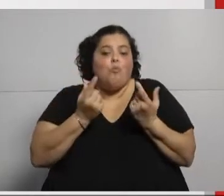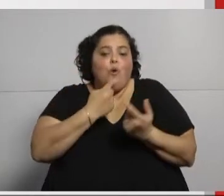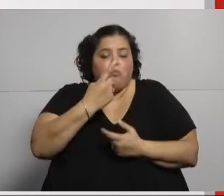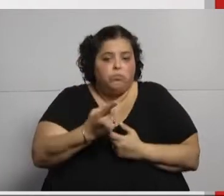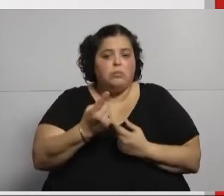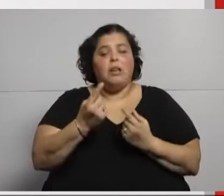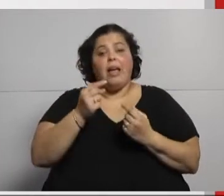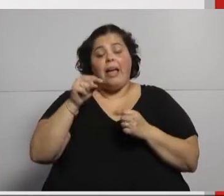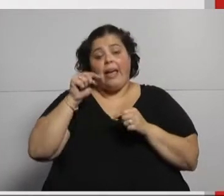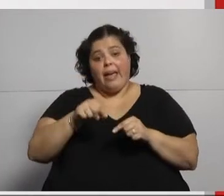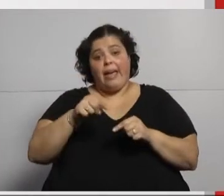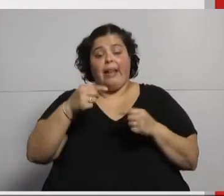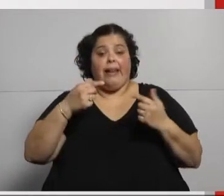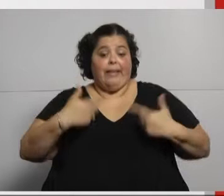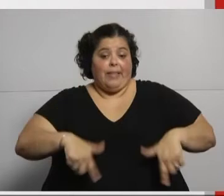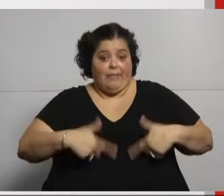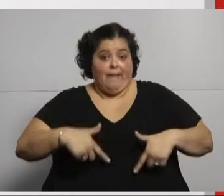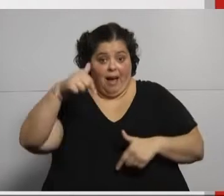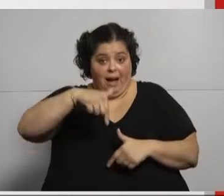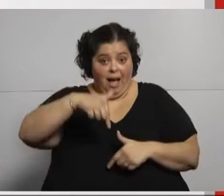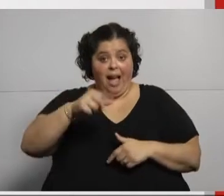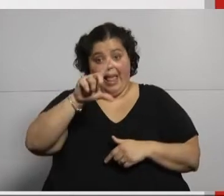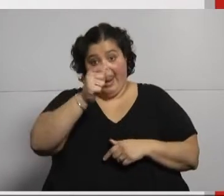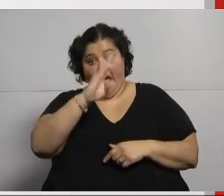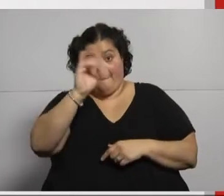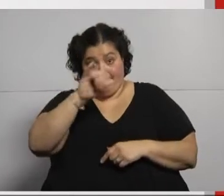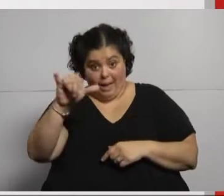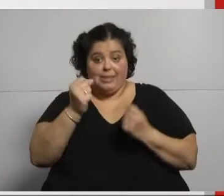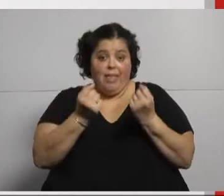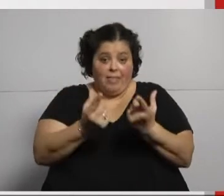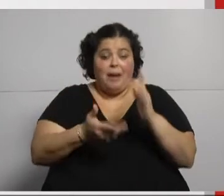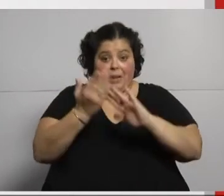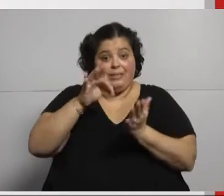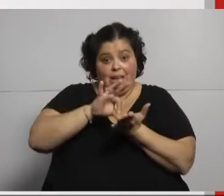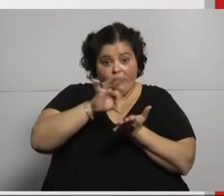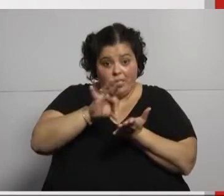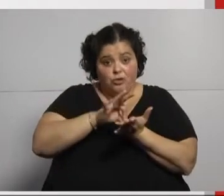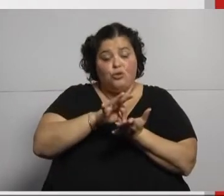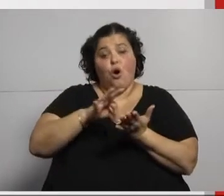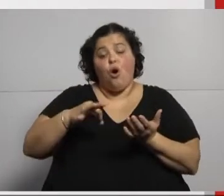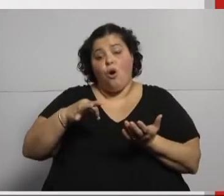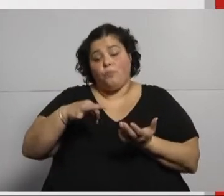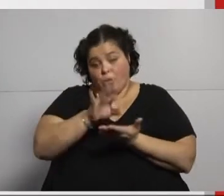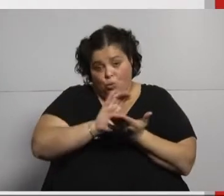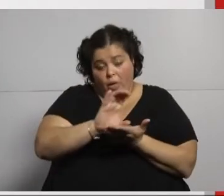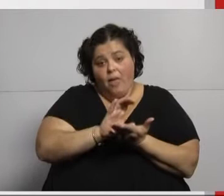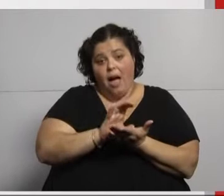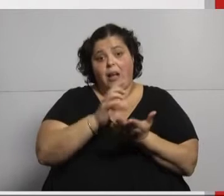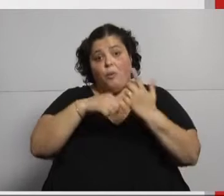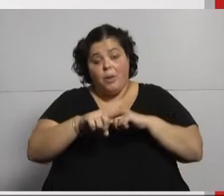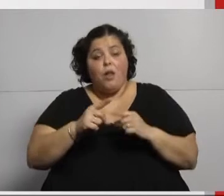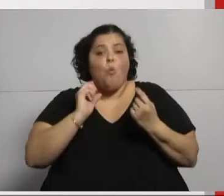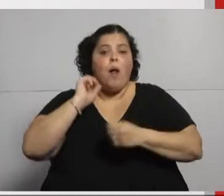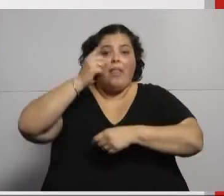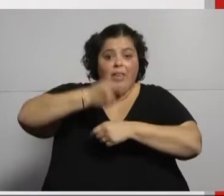acá en La Paz, y era que continuemos brindando servicios a los ciudadanos independientemente de la dura decisión de tener que entrar